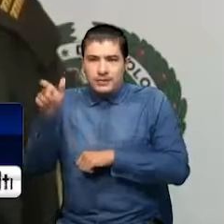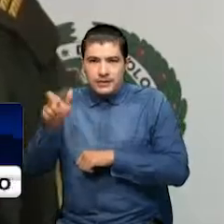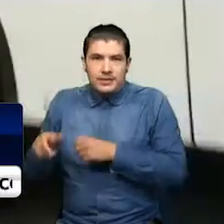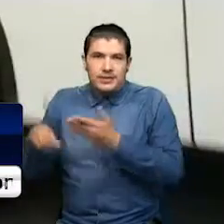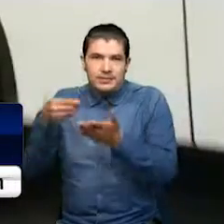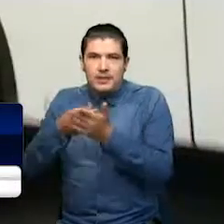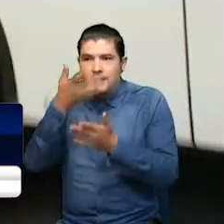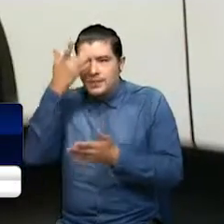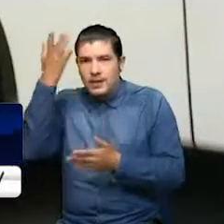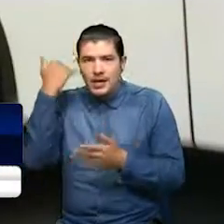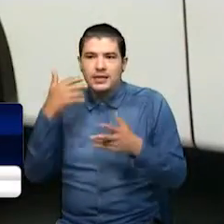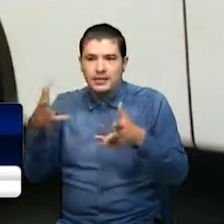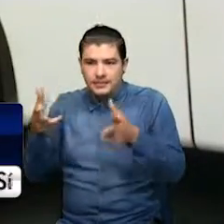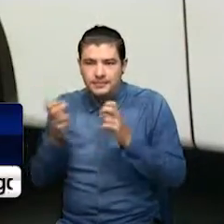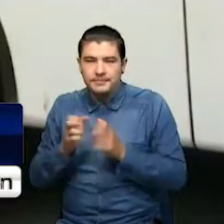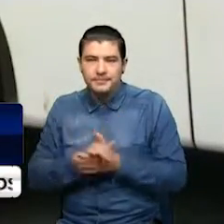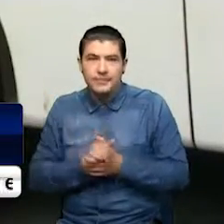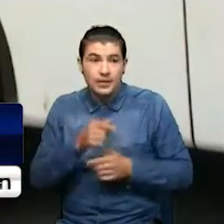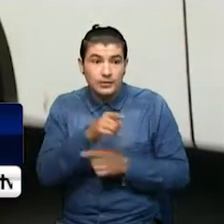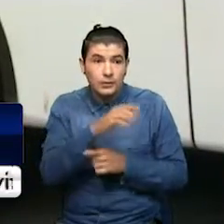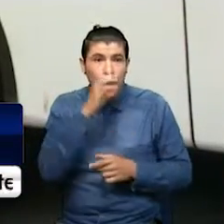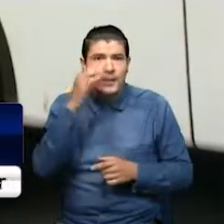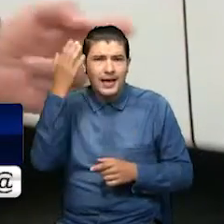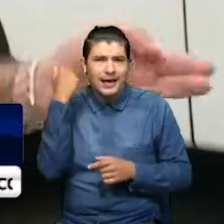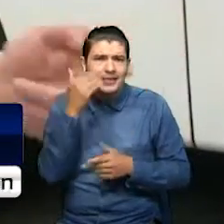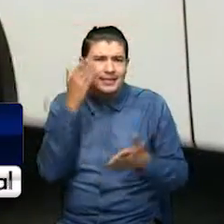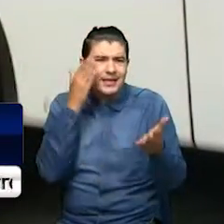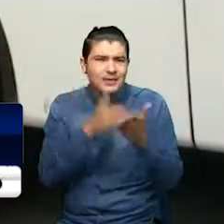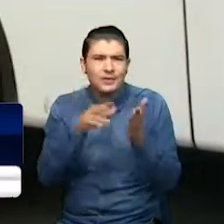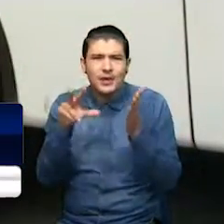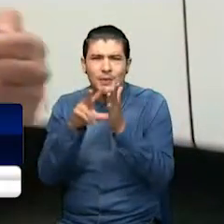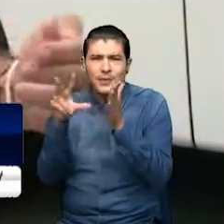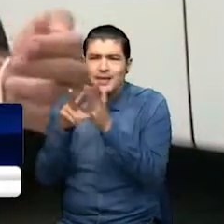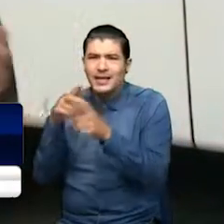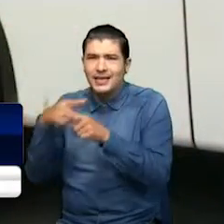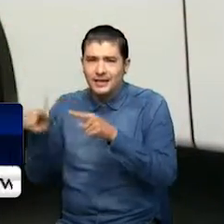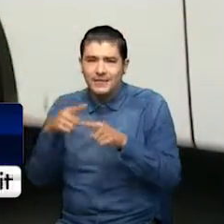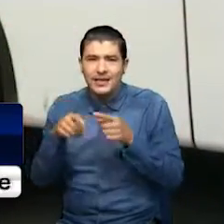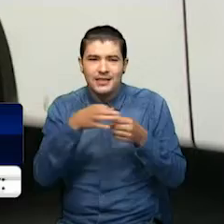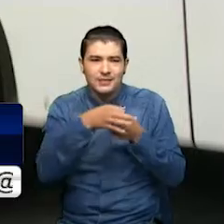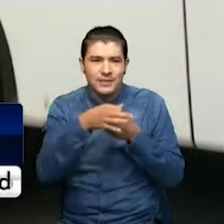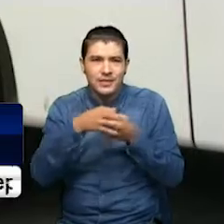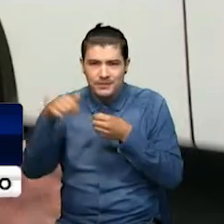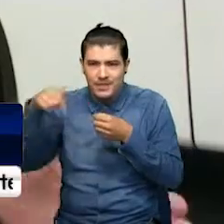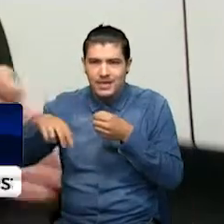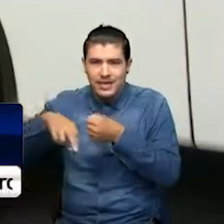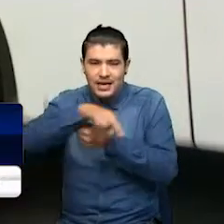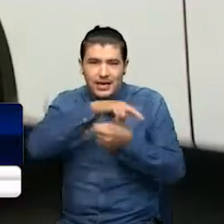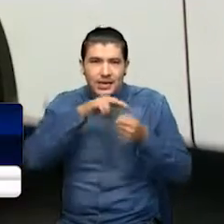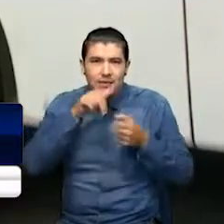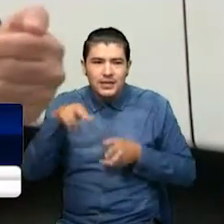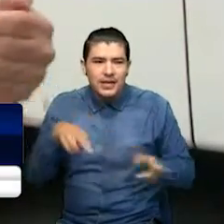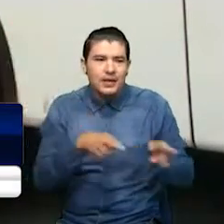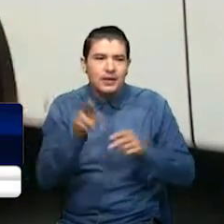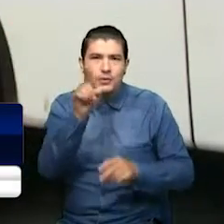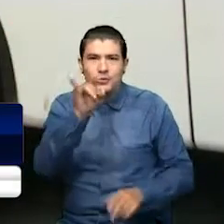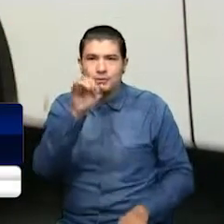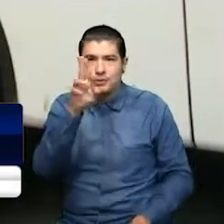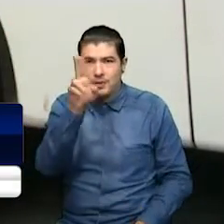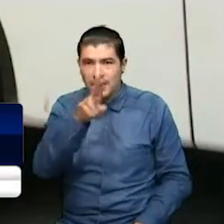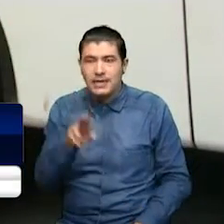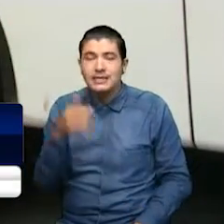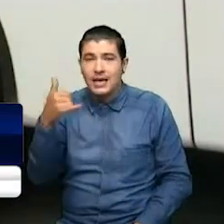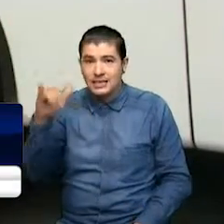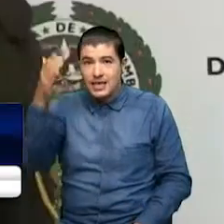delito de estafa. El sujeto tenía denuncias de hoteles en varios municipios de la región del Río Suárez, donde ya había cometido